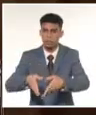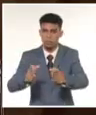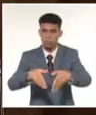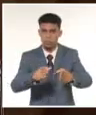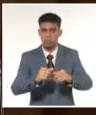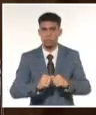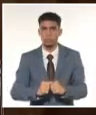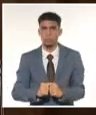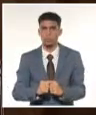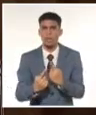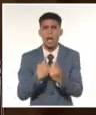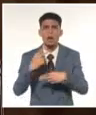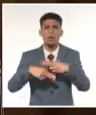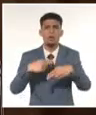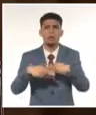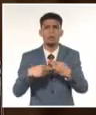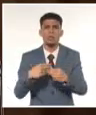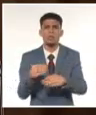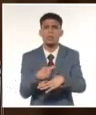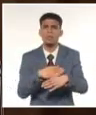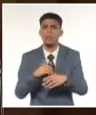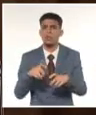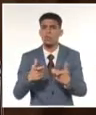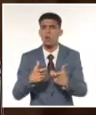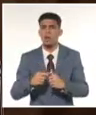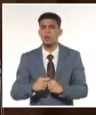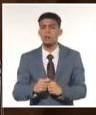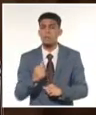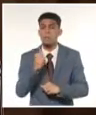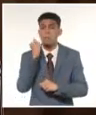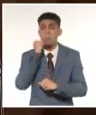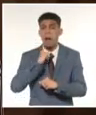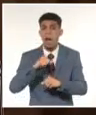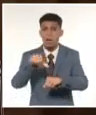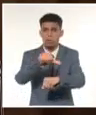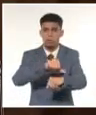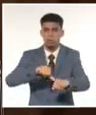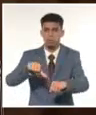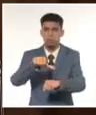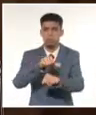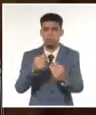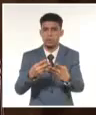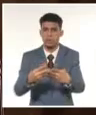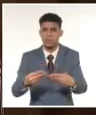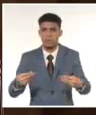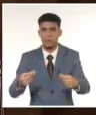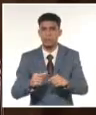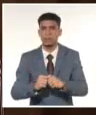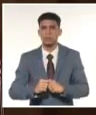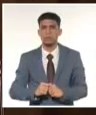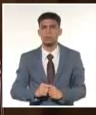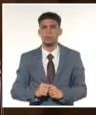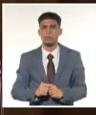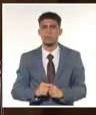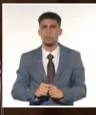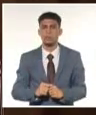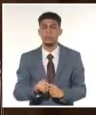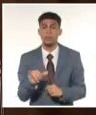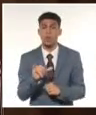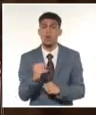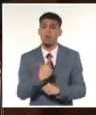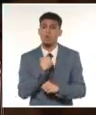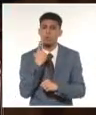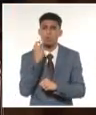hecho diferente? Dispusimos de más fertilizantes, plaguicidas, máquina de riego, combustible, en